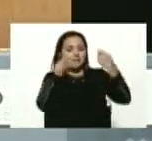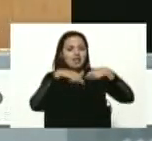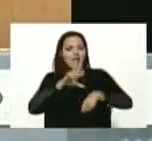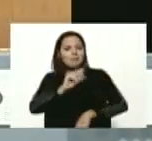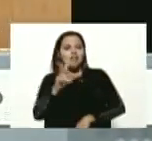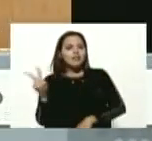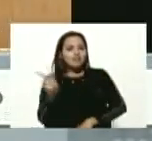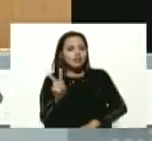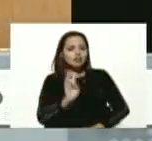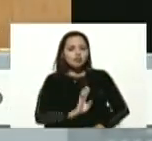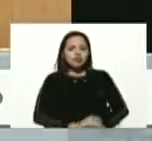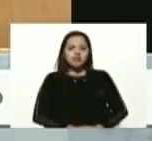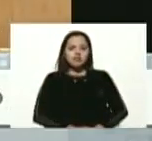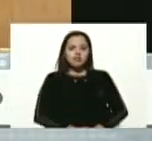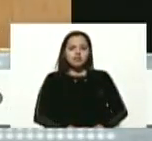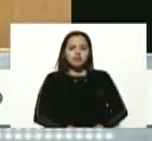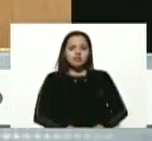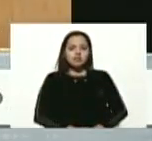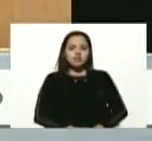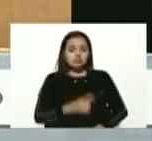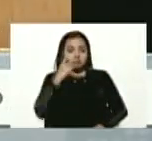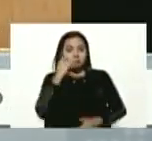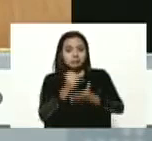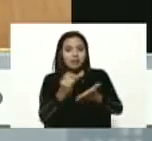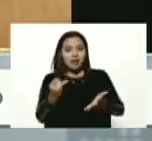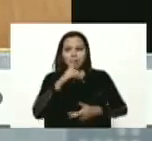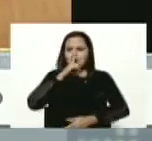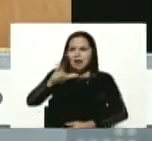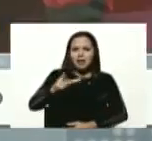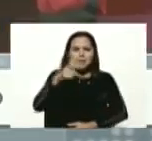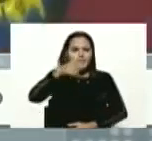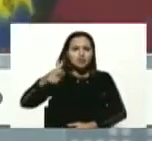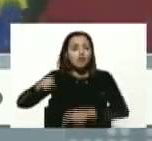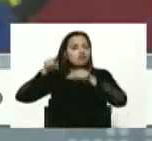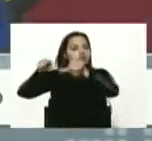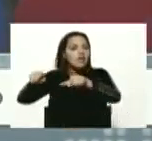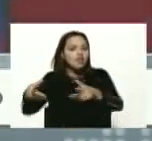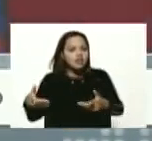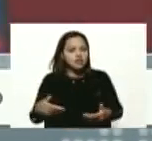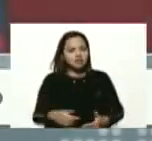Venezuela. ¿Se dan cuenta lo miserables que son ustedes?